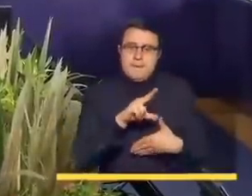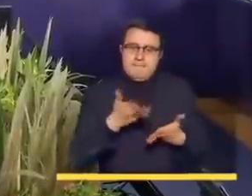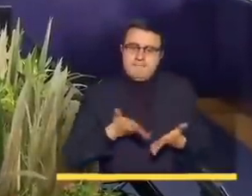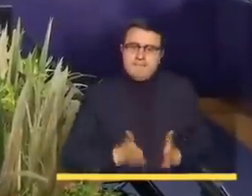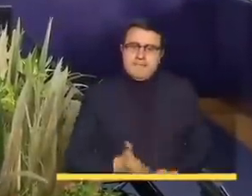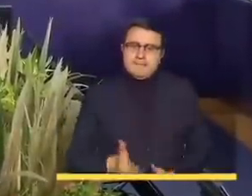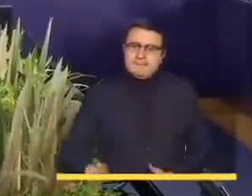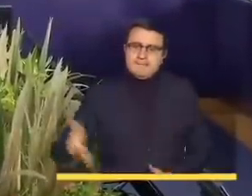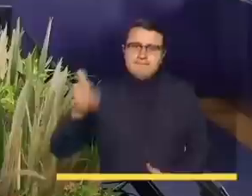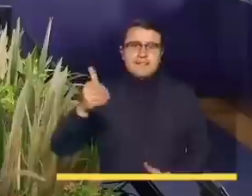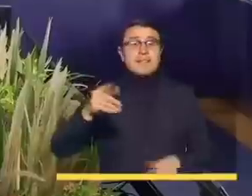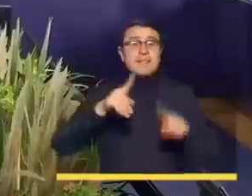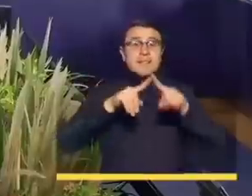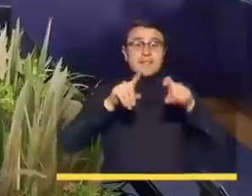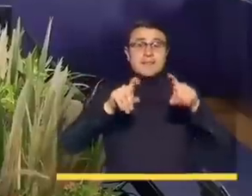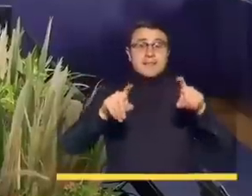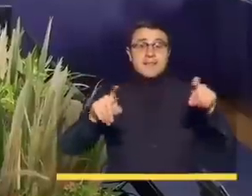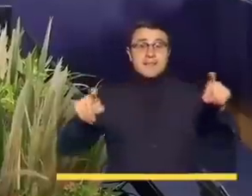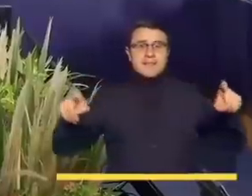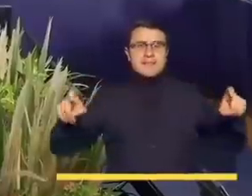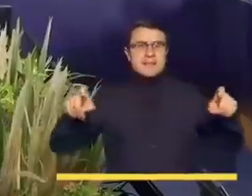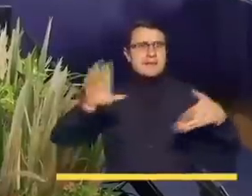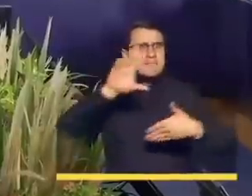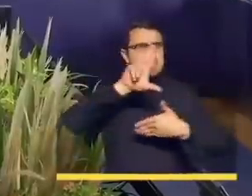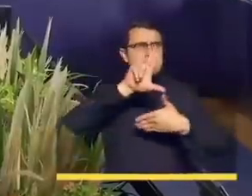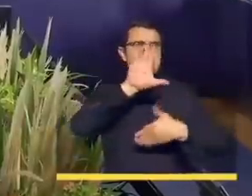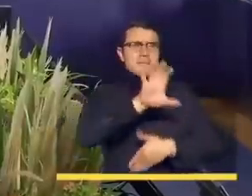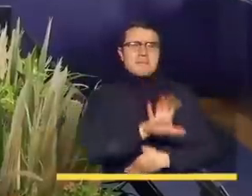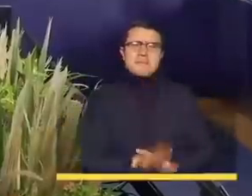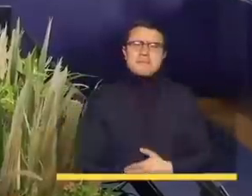esa diversidad que es tan fundamental,